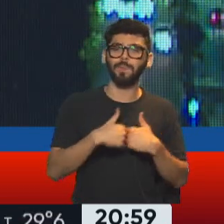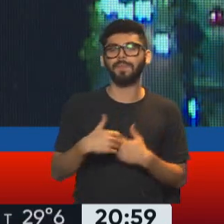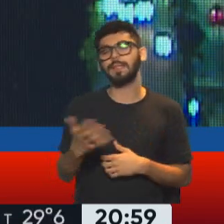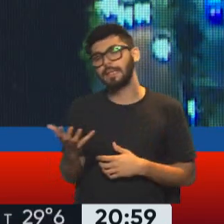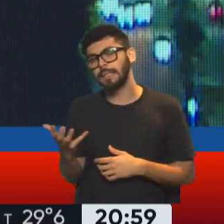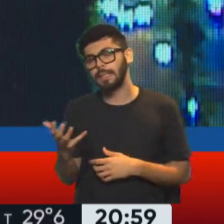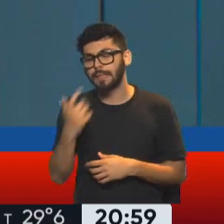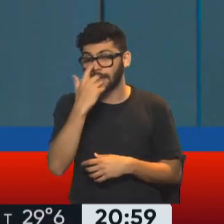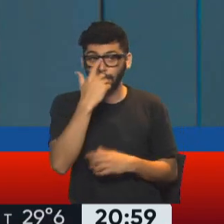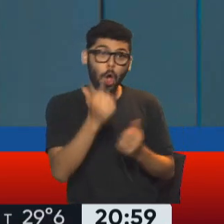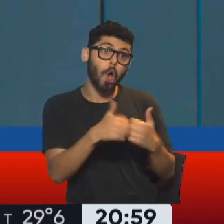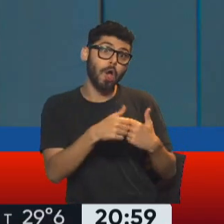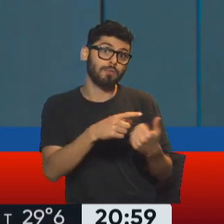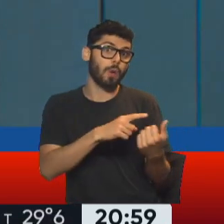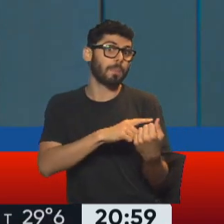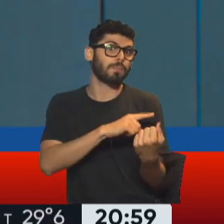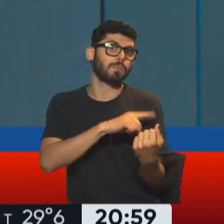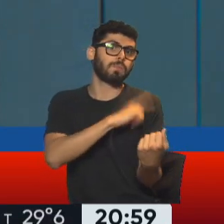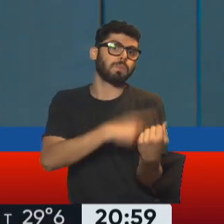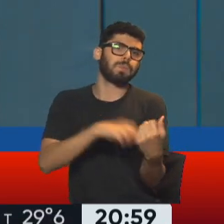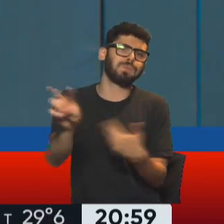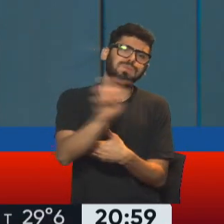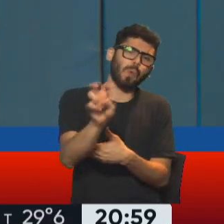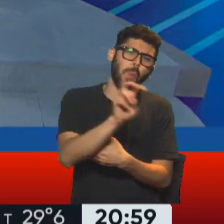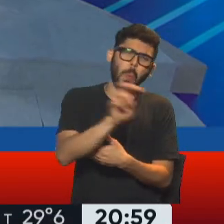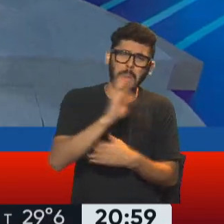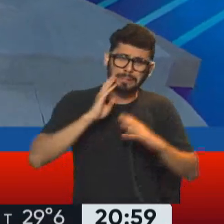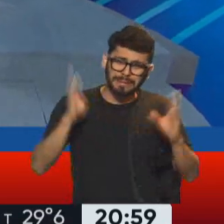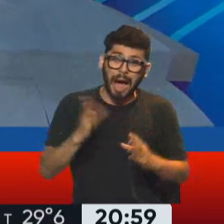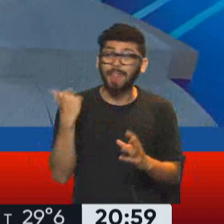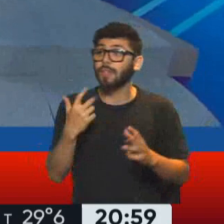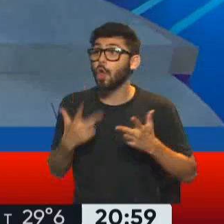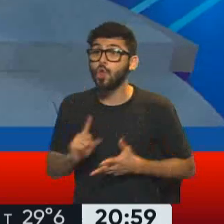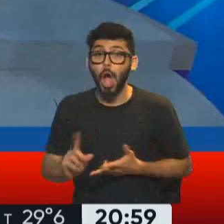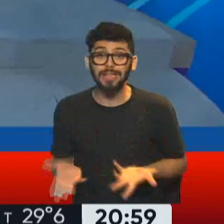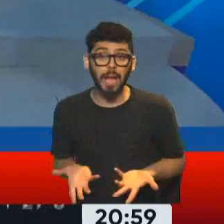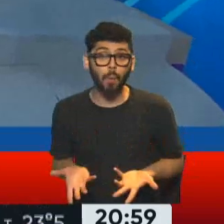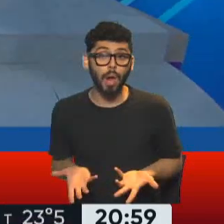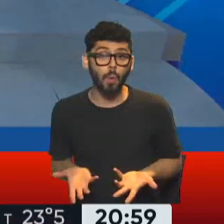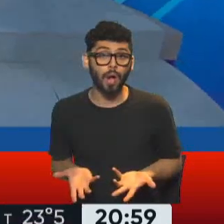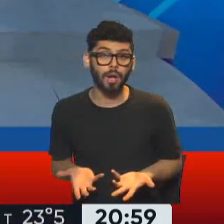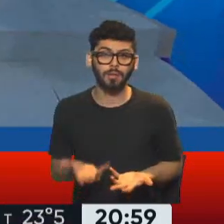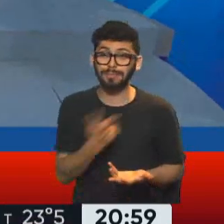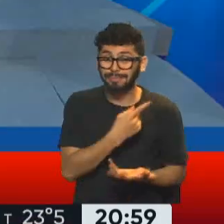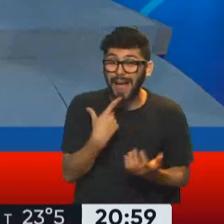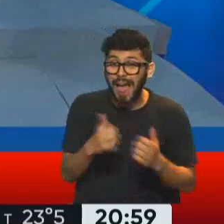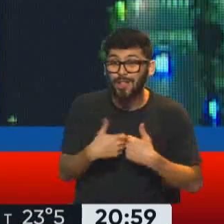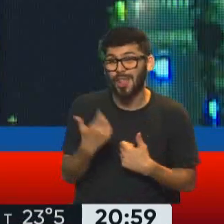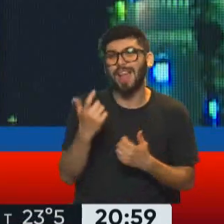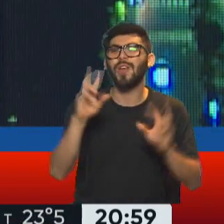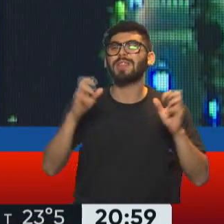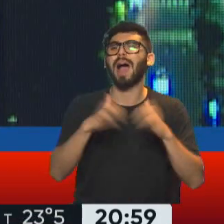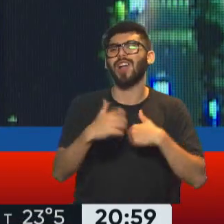ganancia, de empresas monopólicas y concentradas era algo de lo que no se podía hablar. Nadie la discute. Pero no se podía hablar,